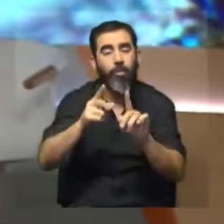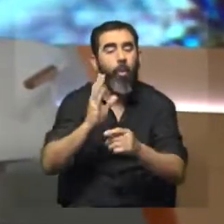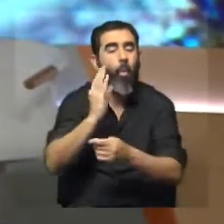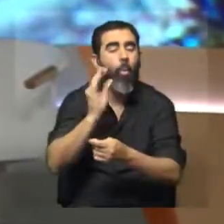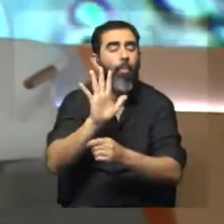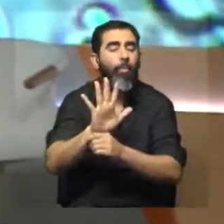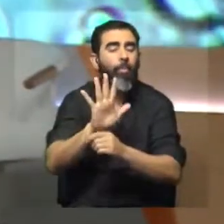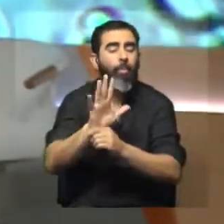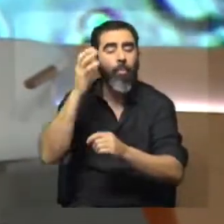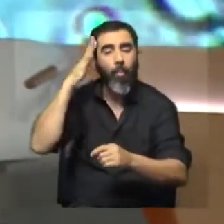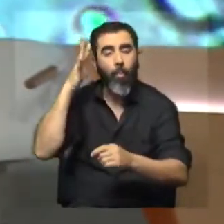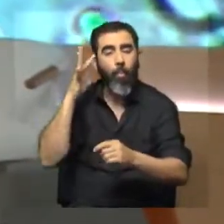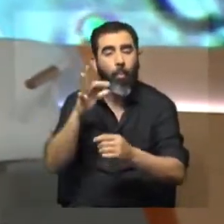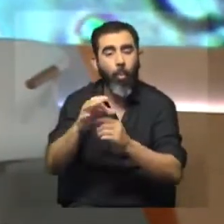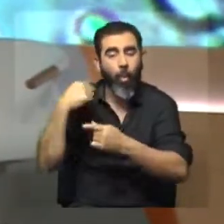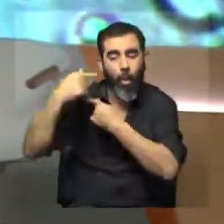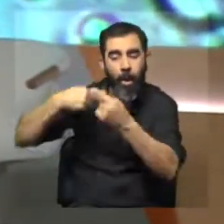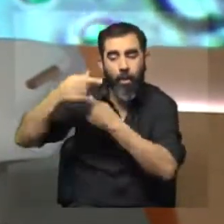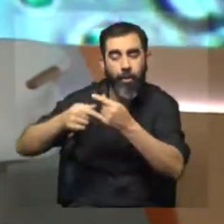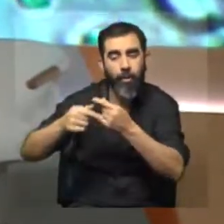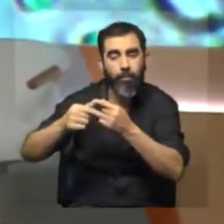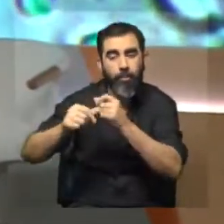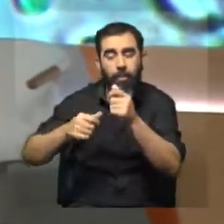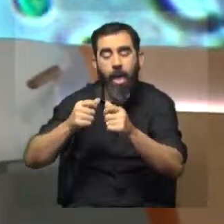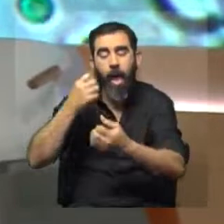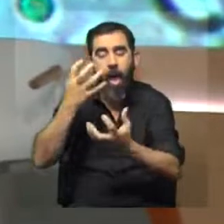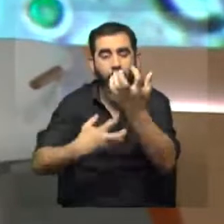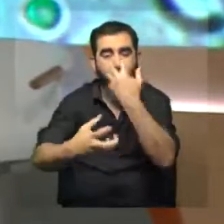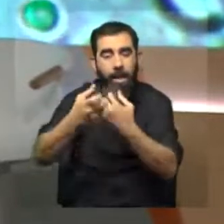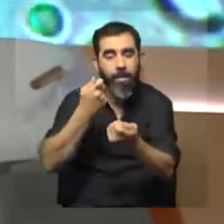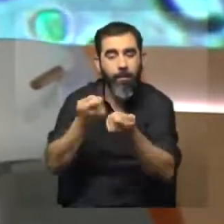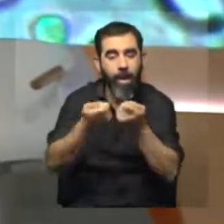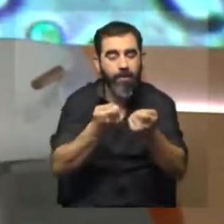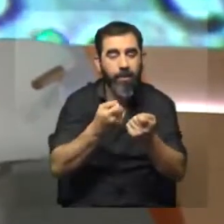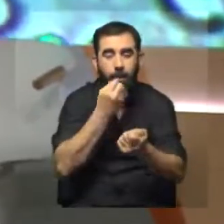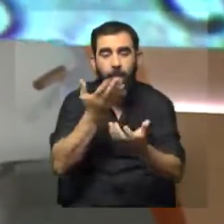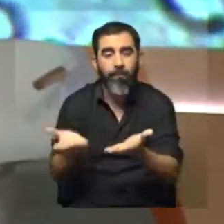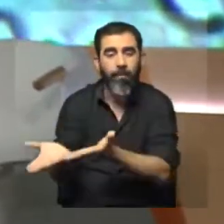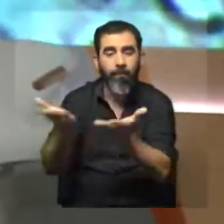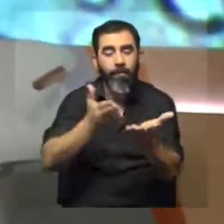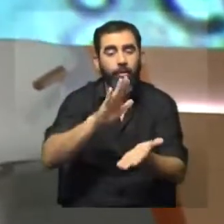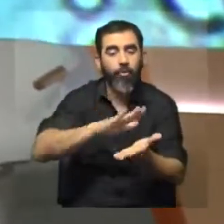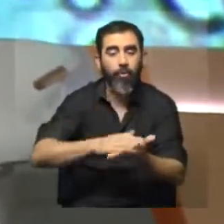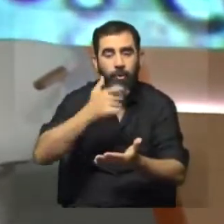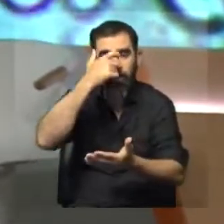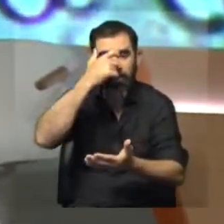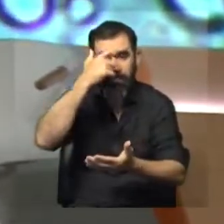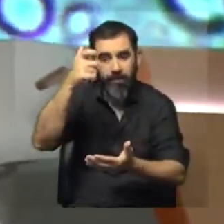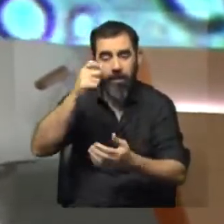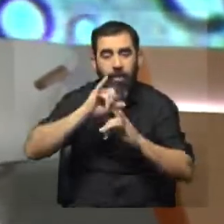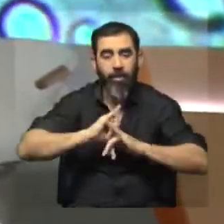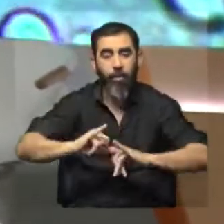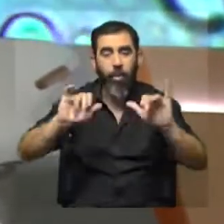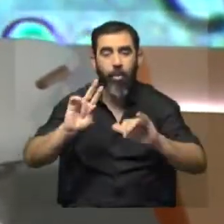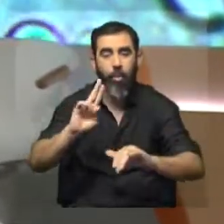nuestros pueblos originarios gestionaban especies de animales. Bienvenidas y bienvenidos a Sobre Ciencia, divulgando